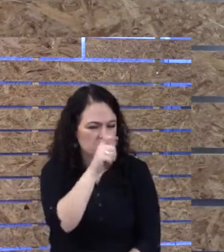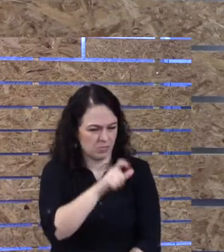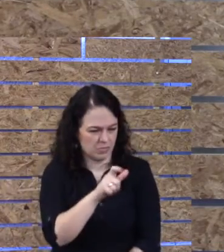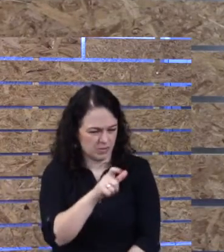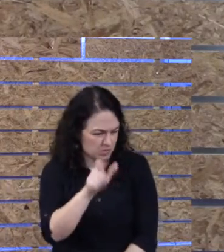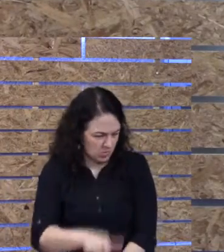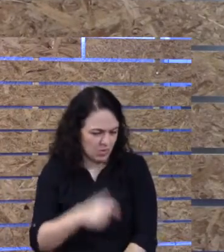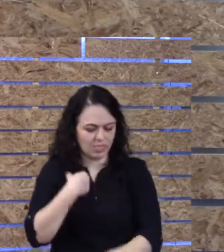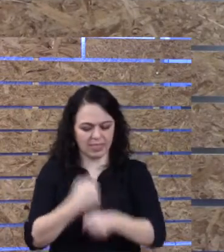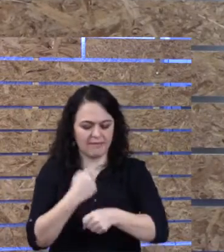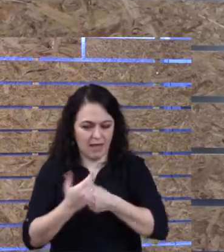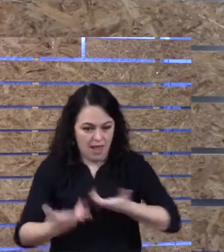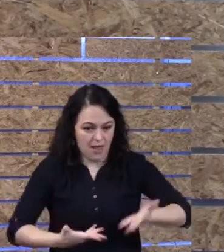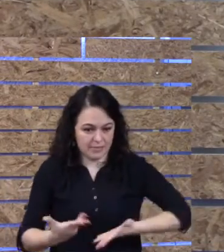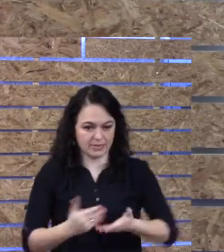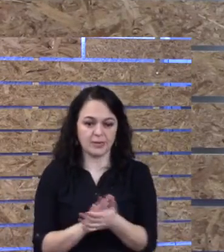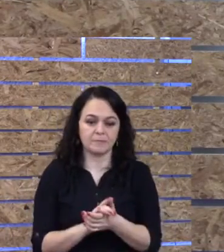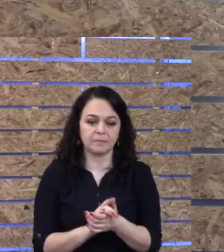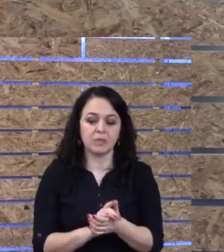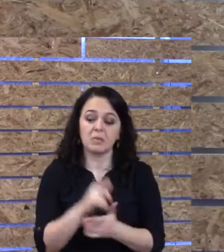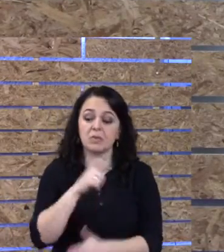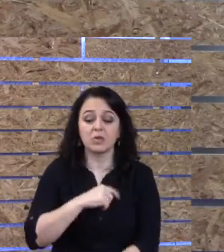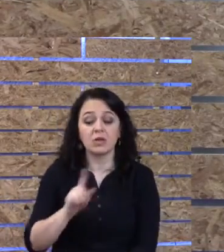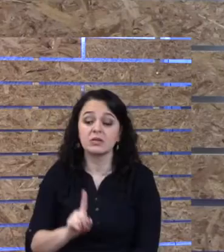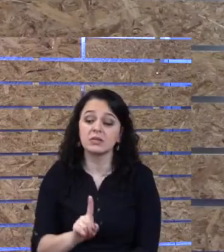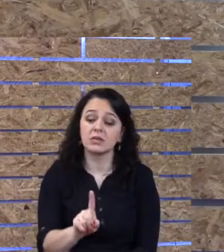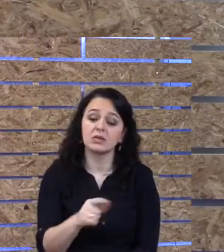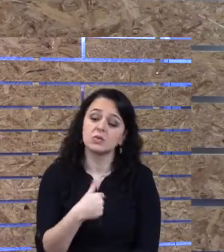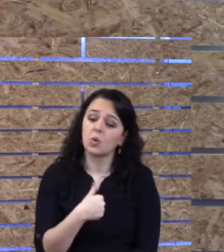te dices, ¿qué puedo hacer por ti, mi amor?